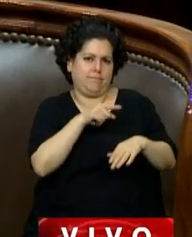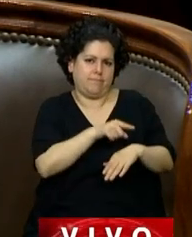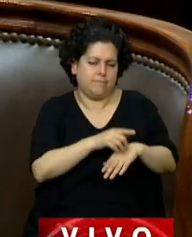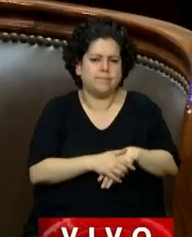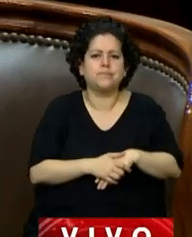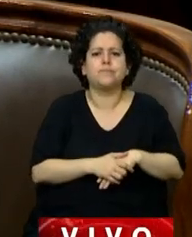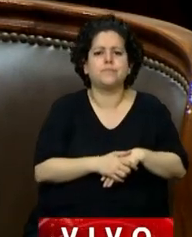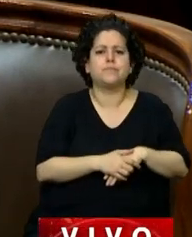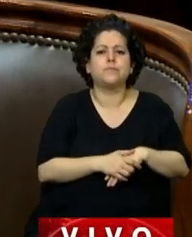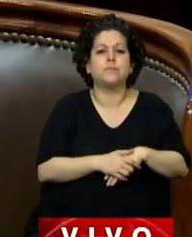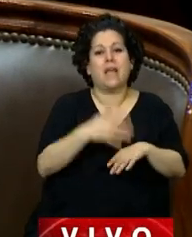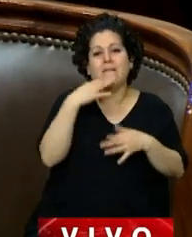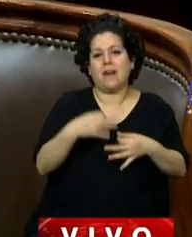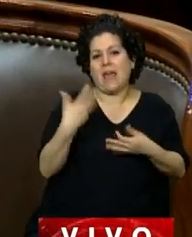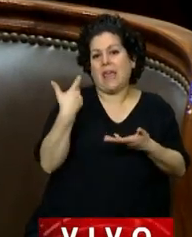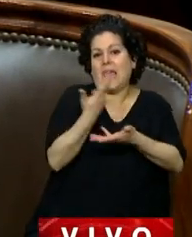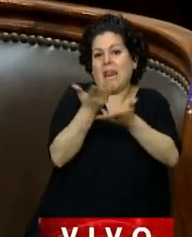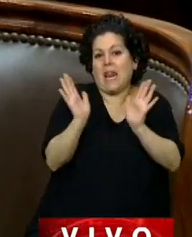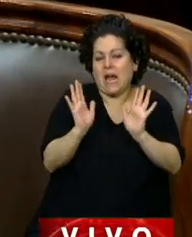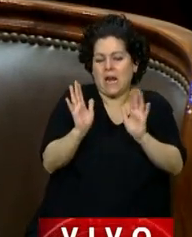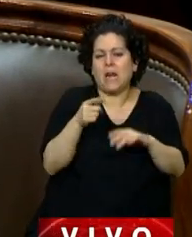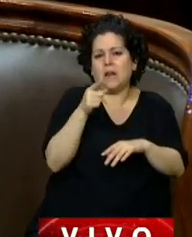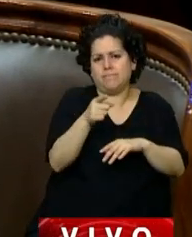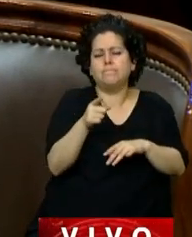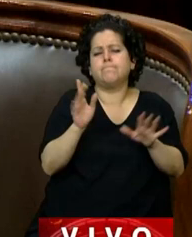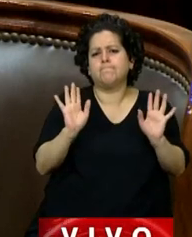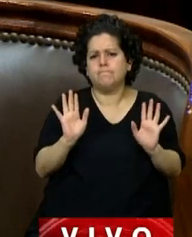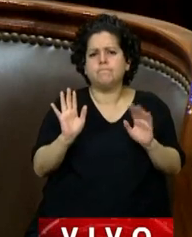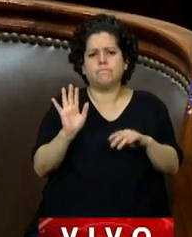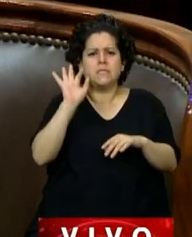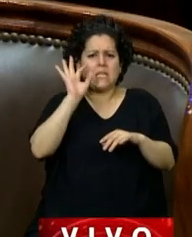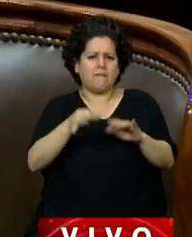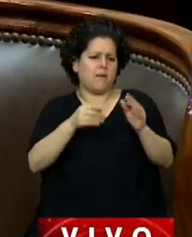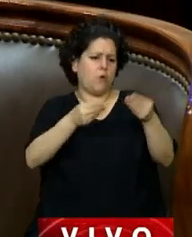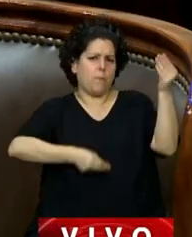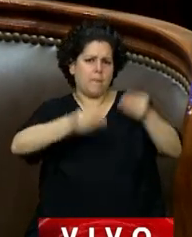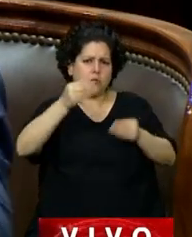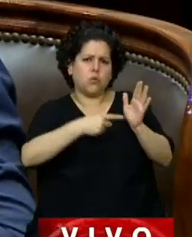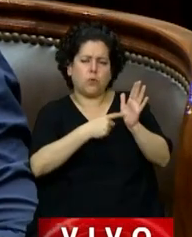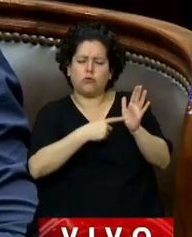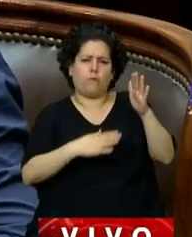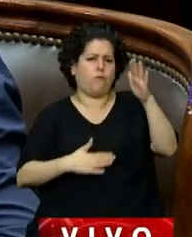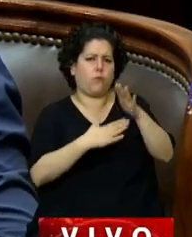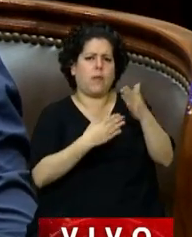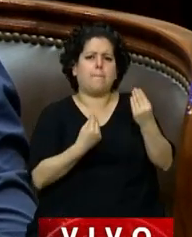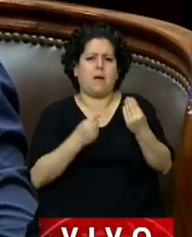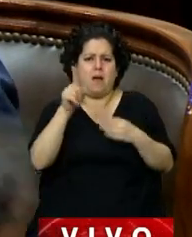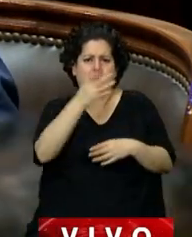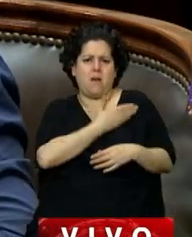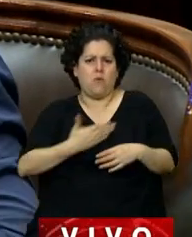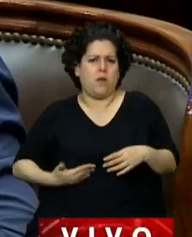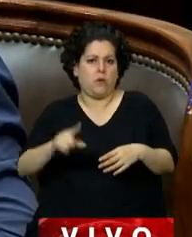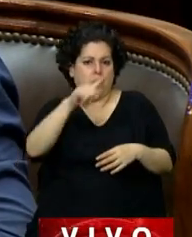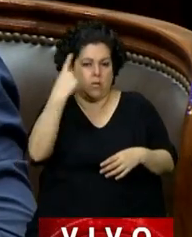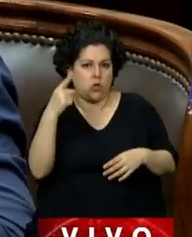la verdad que a nivel general entendiendo que es una herramienta fundamental para el gobierno nacional